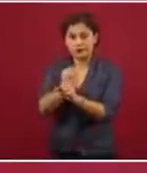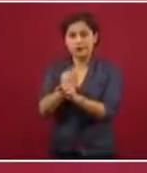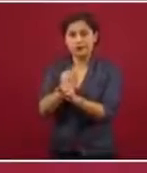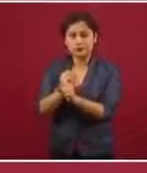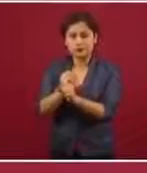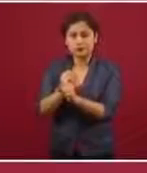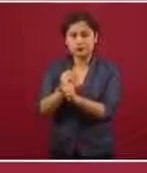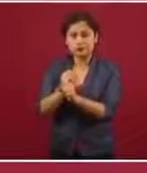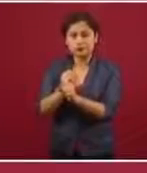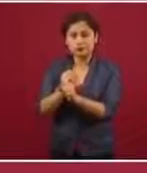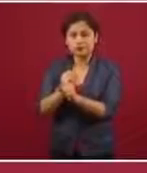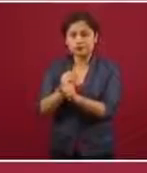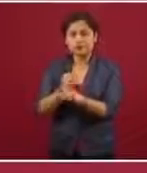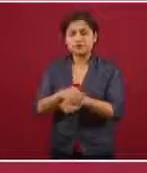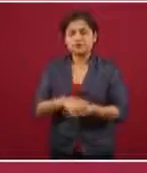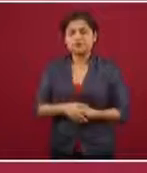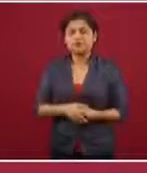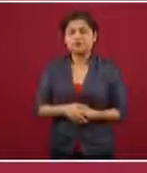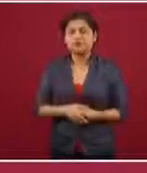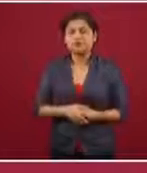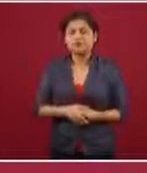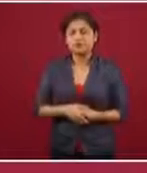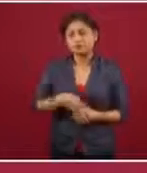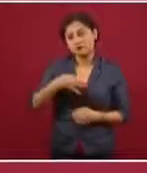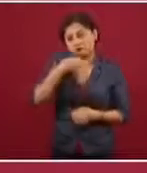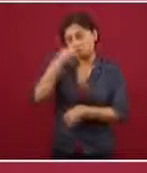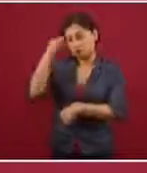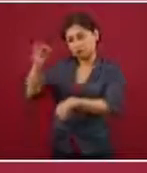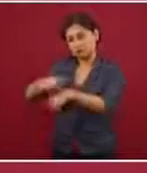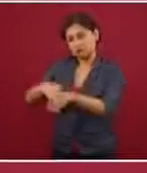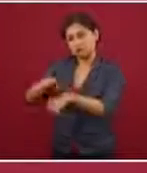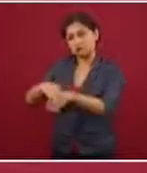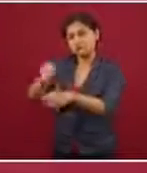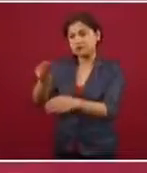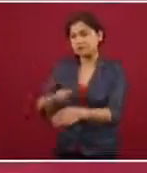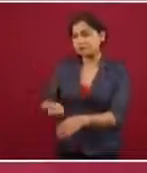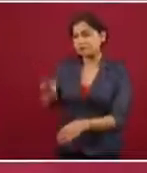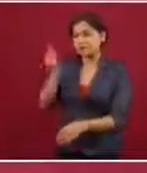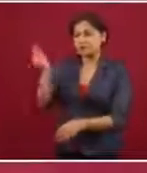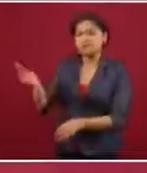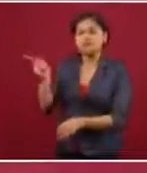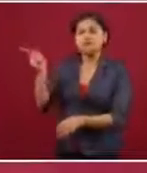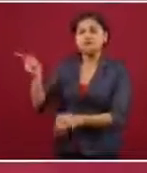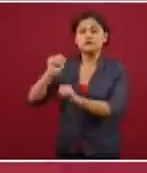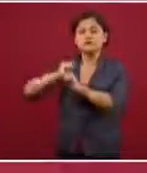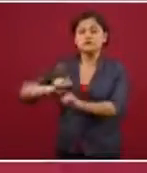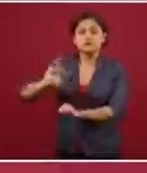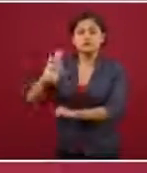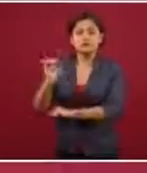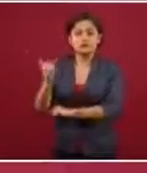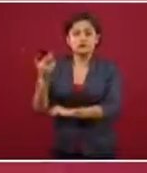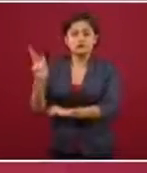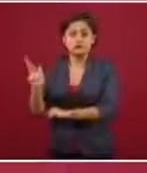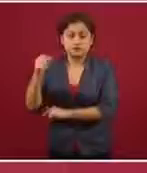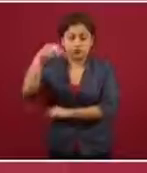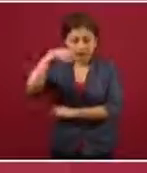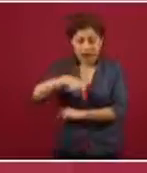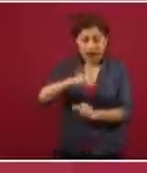se tiene información, pasan a la fiscalía. No nos quedamos con nada.